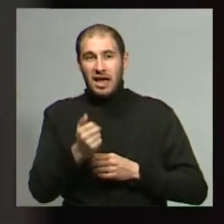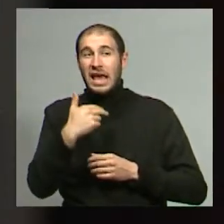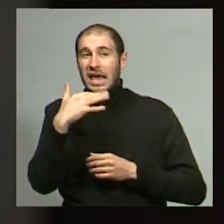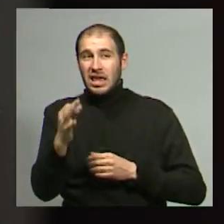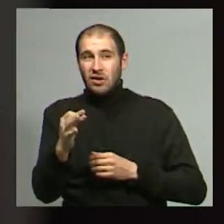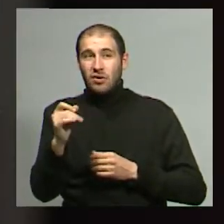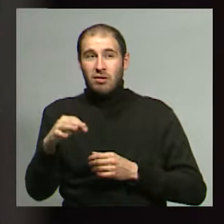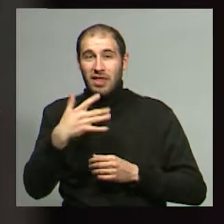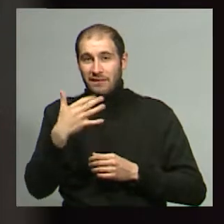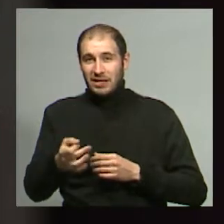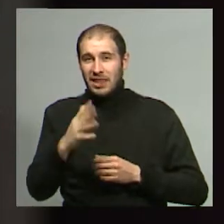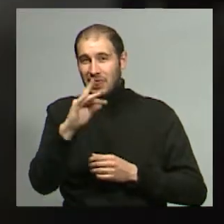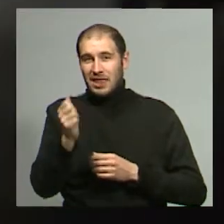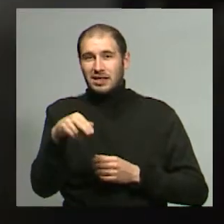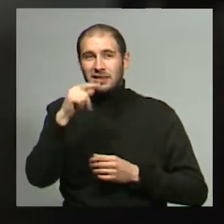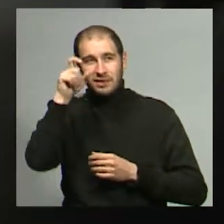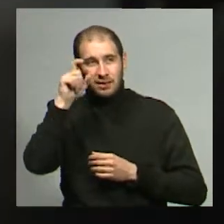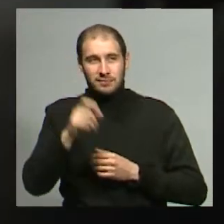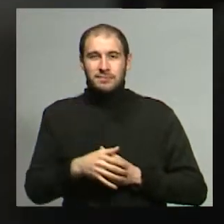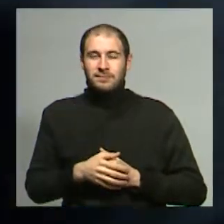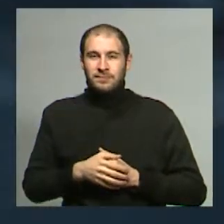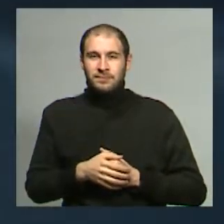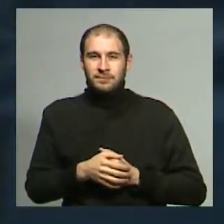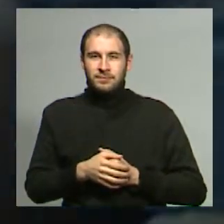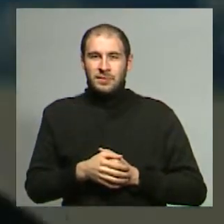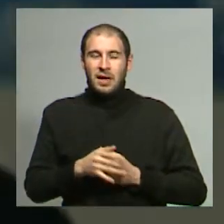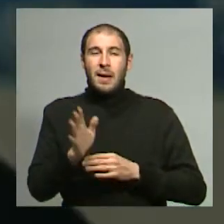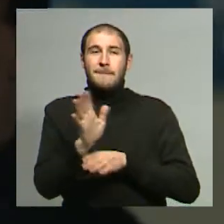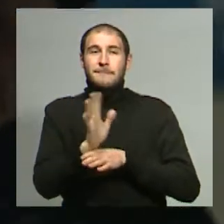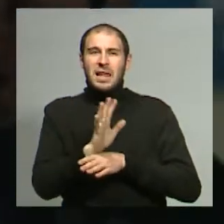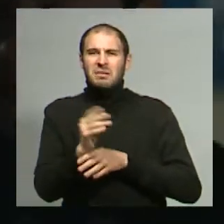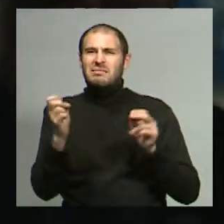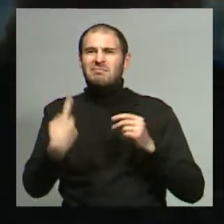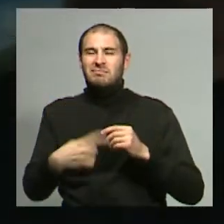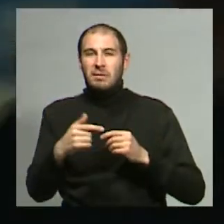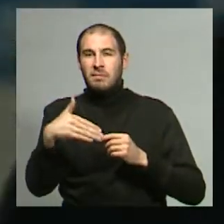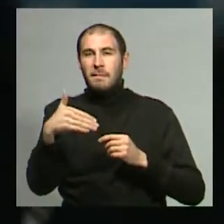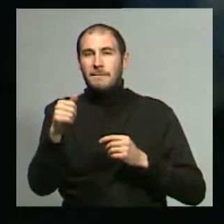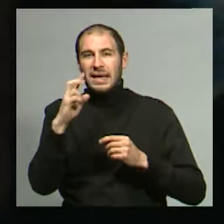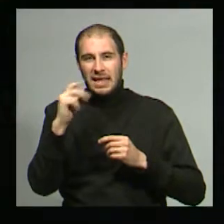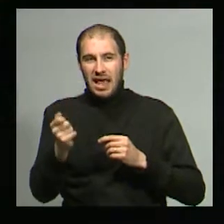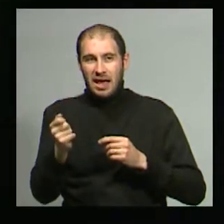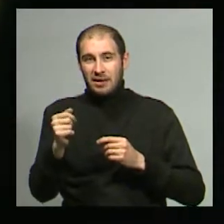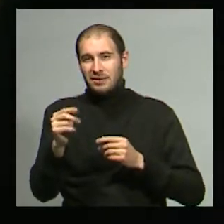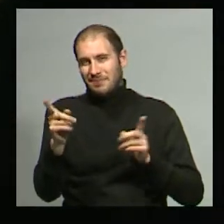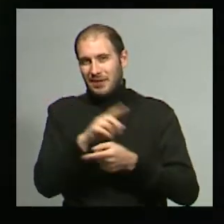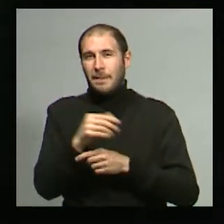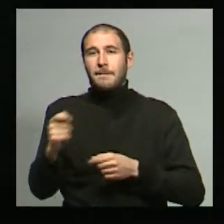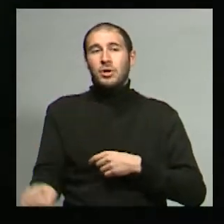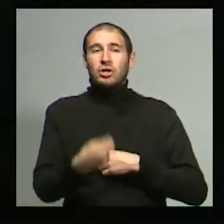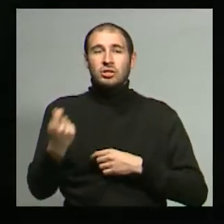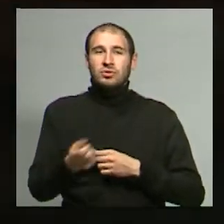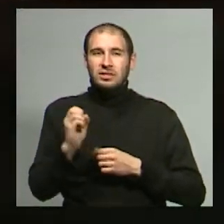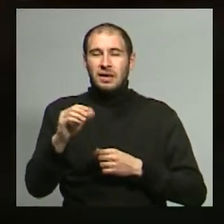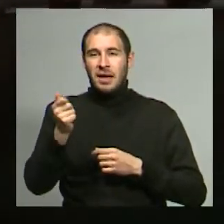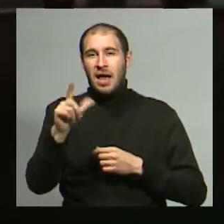en la vida real, Dante. La película esta trata de María, que es Sofía Gala, una prostituta que se hace